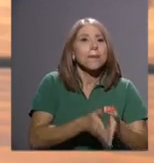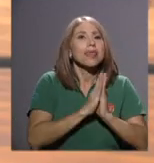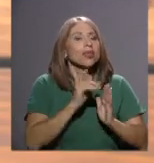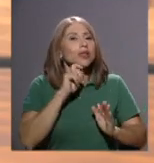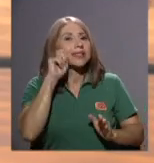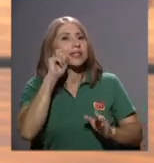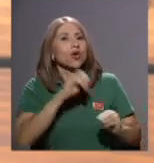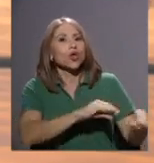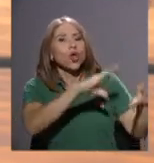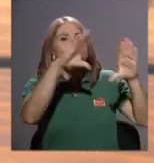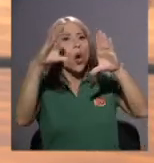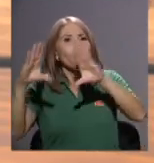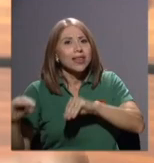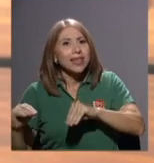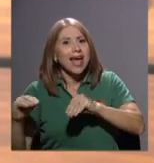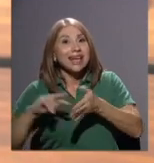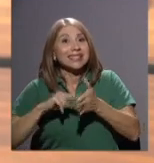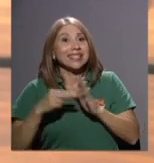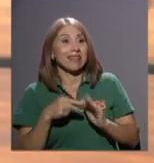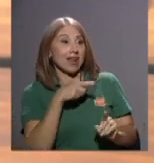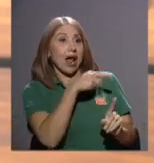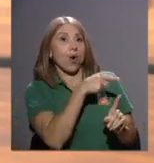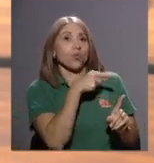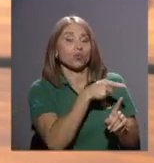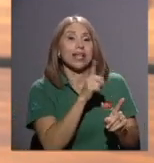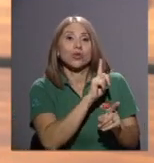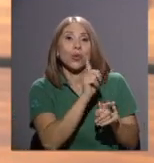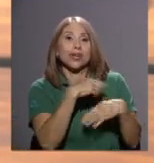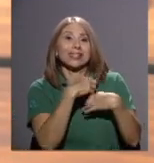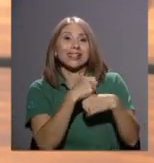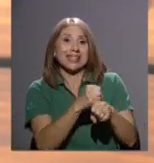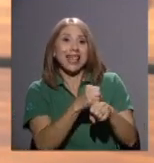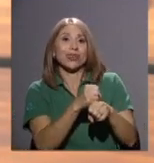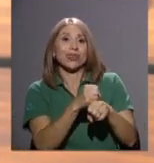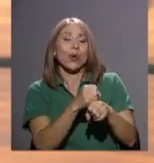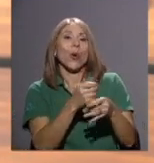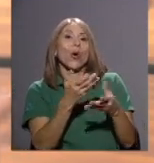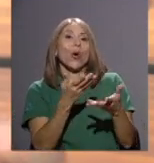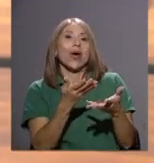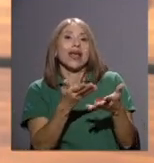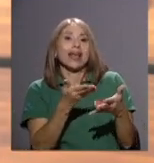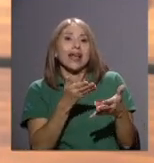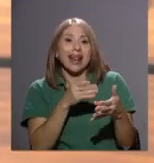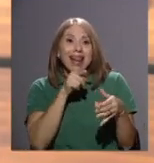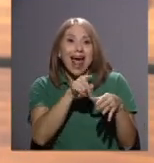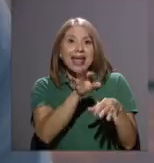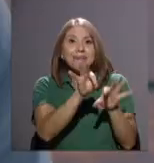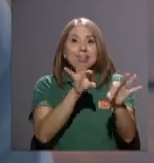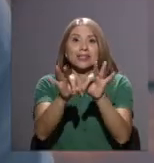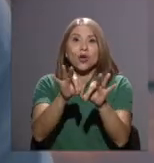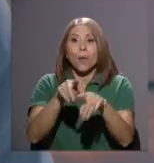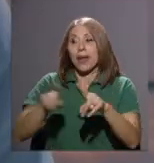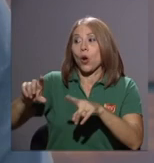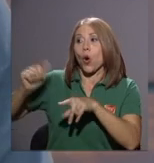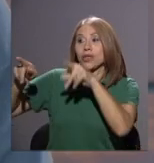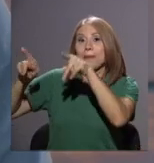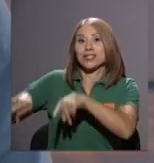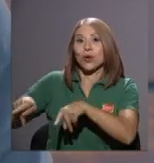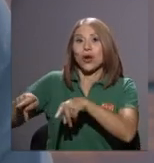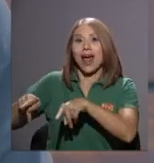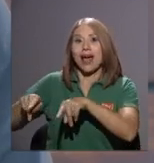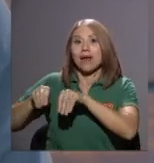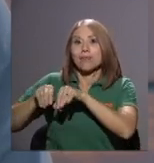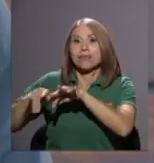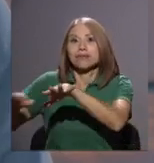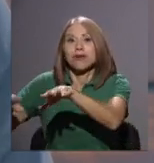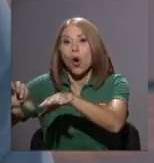el acosador no está haciendo la acción directamente, pero está enviando a que muchas personas se comuniquen con usted, eso sí va a ser delito. Pero lo quiero poner